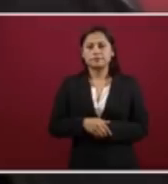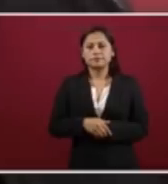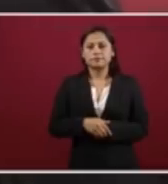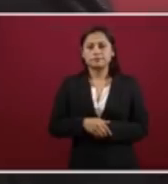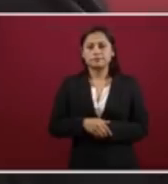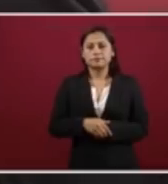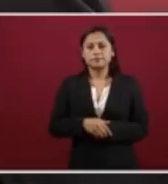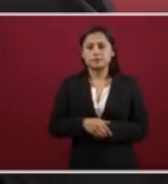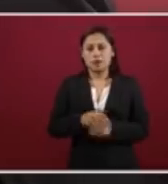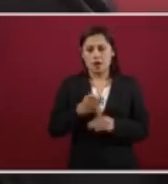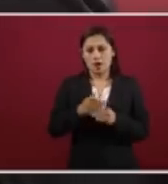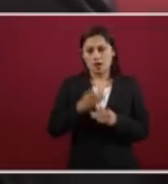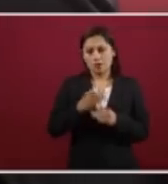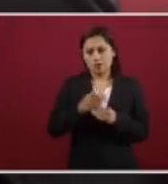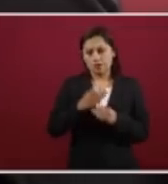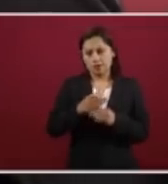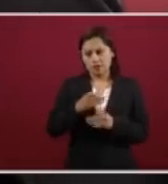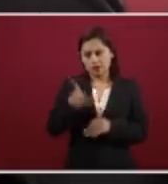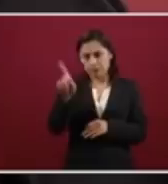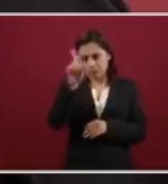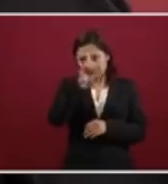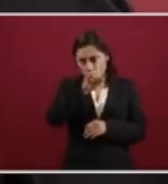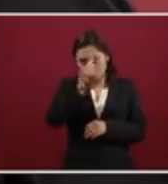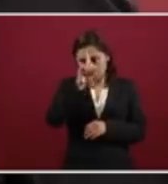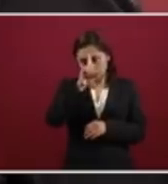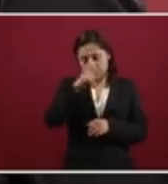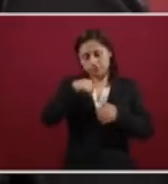en este caso, respetuosa,